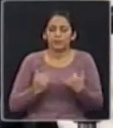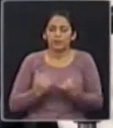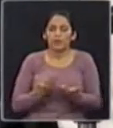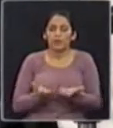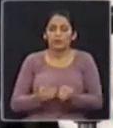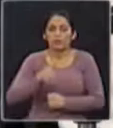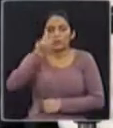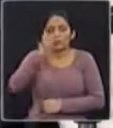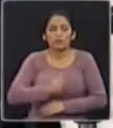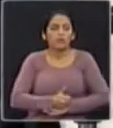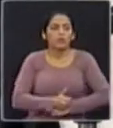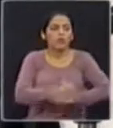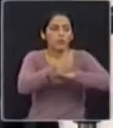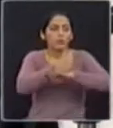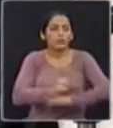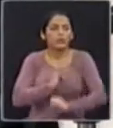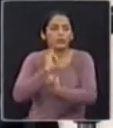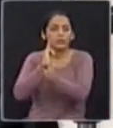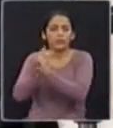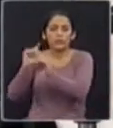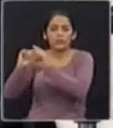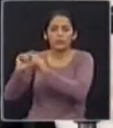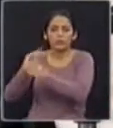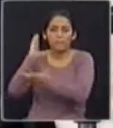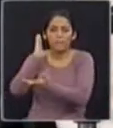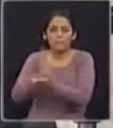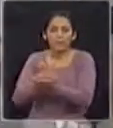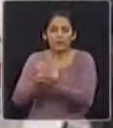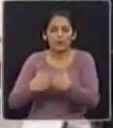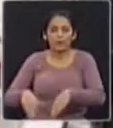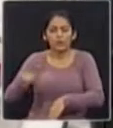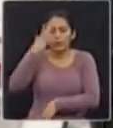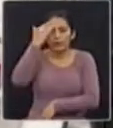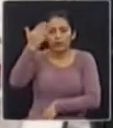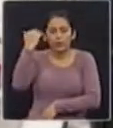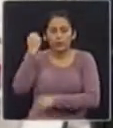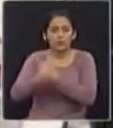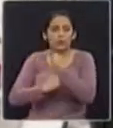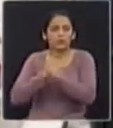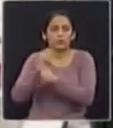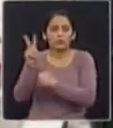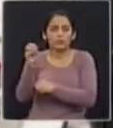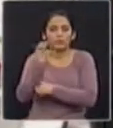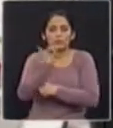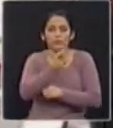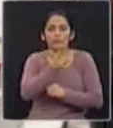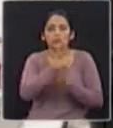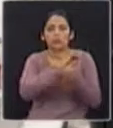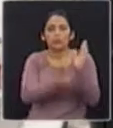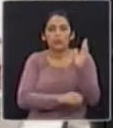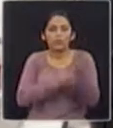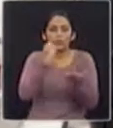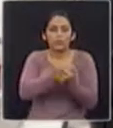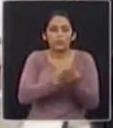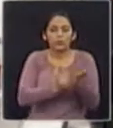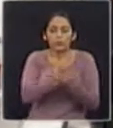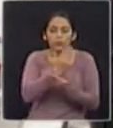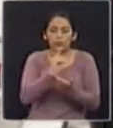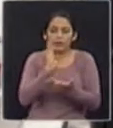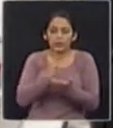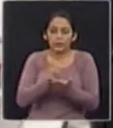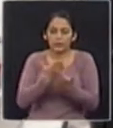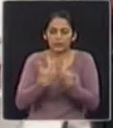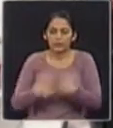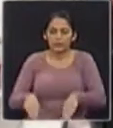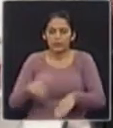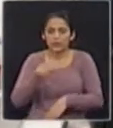todas las instituciones definidas en la Constitución del 2008. De manera especial, que se suspendan las funciones de manera